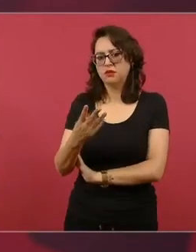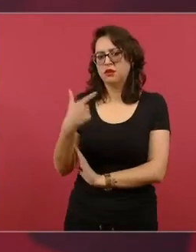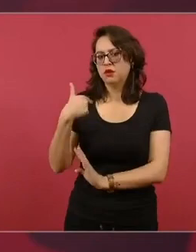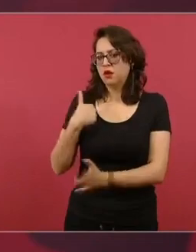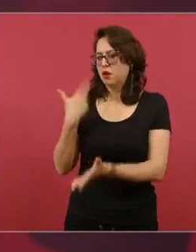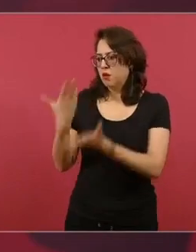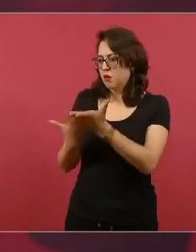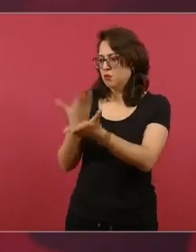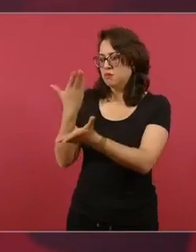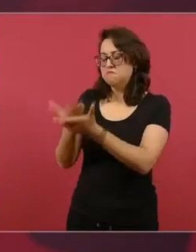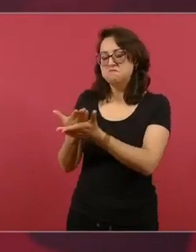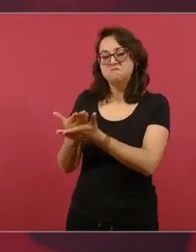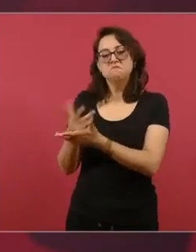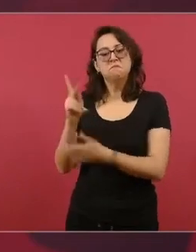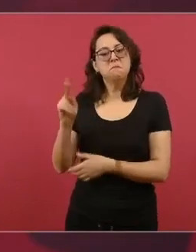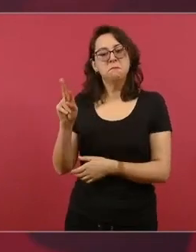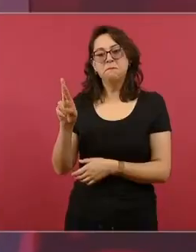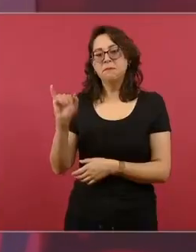me